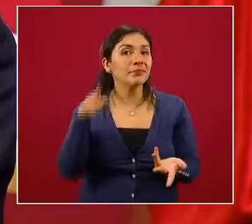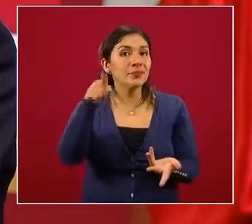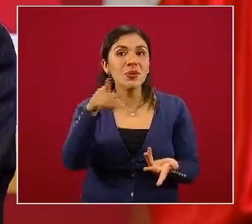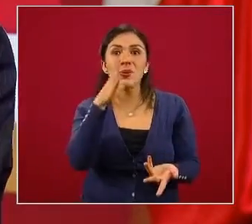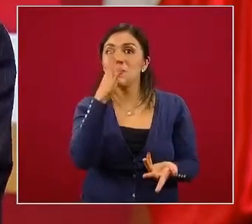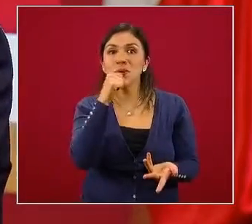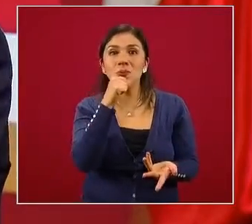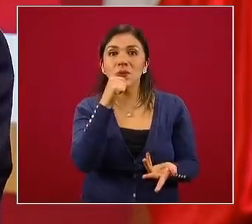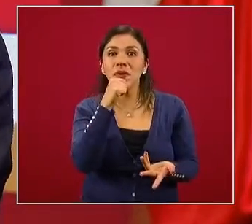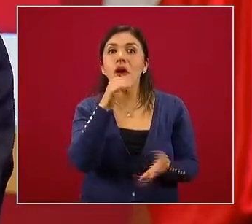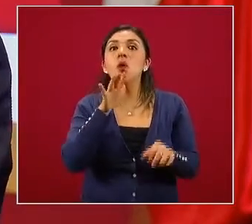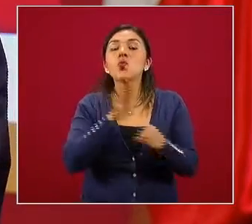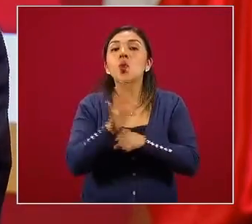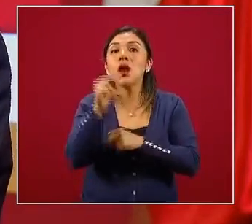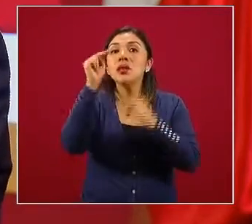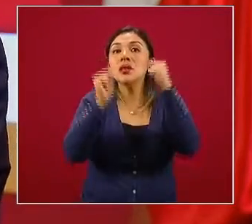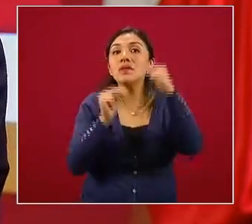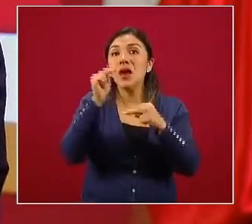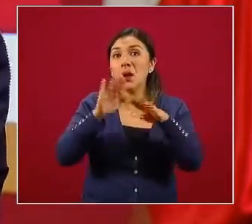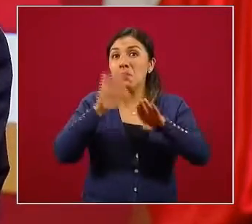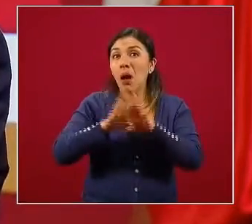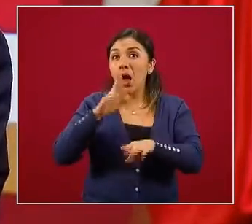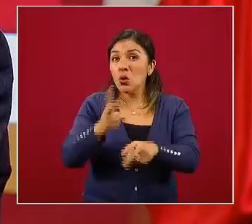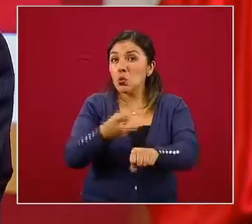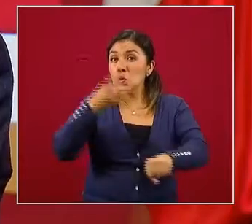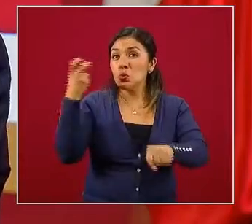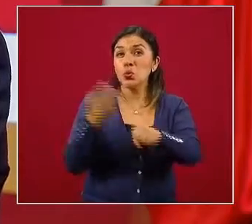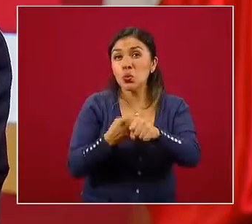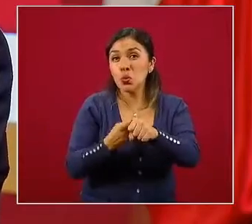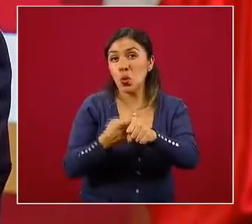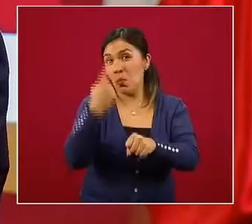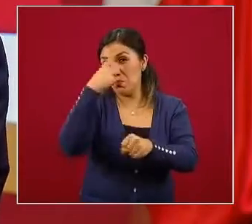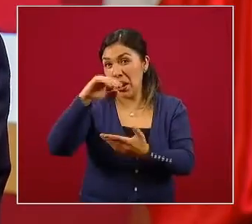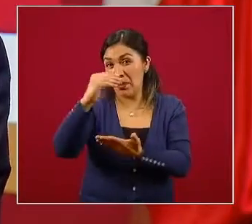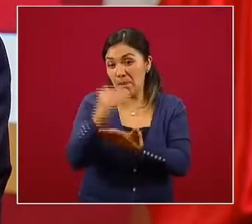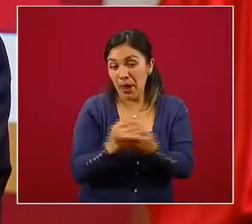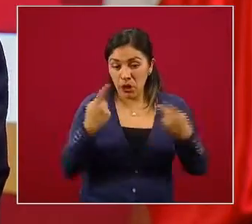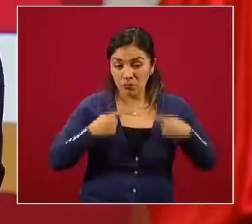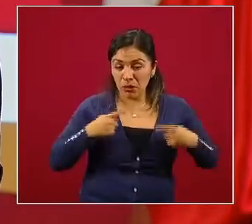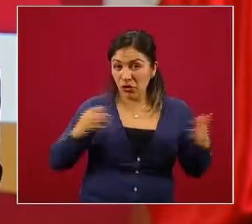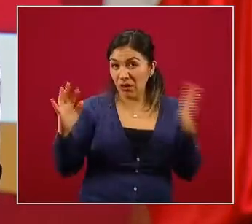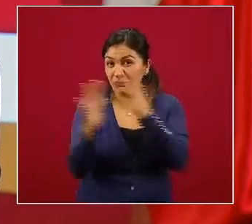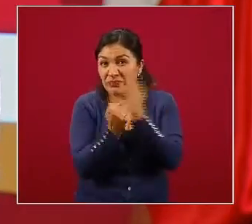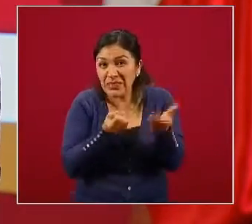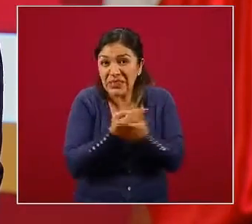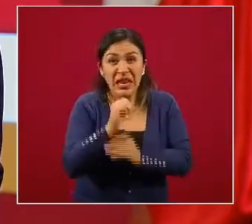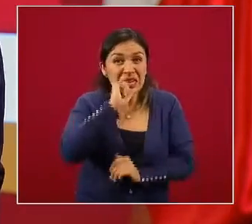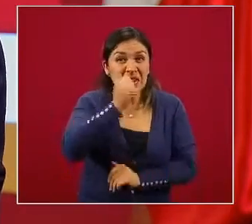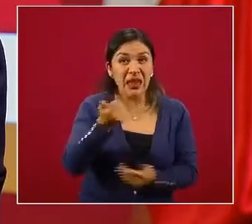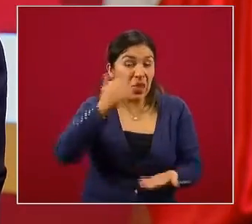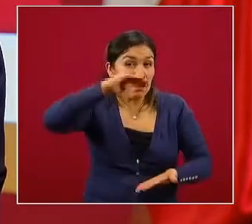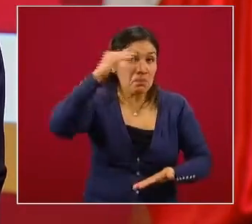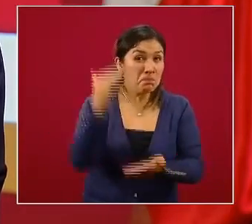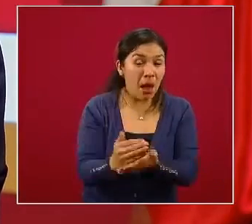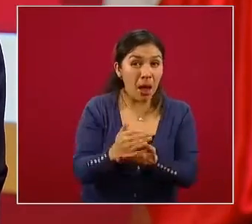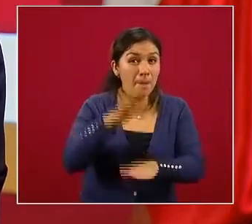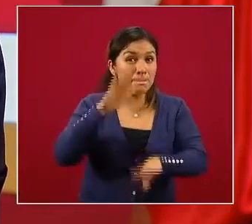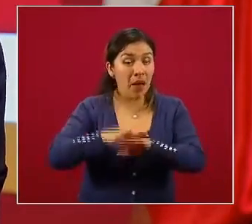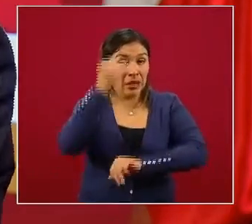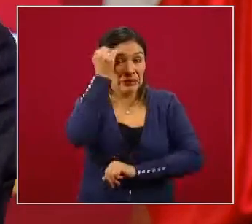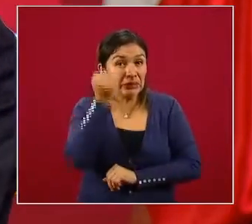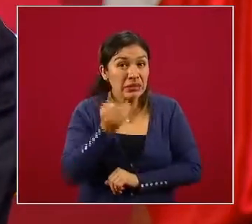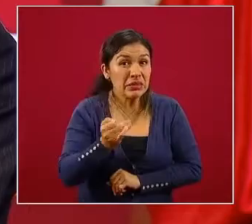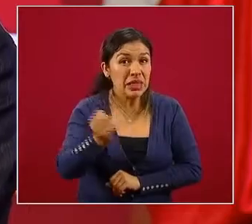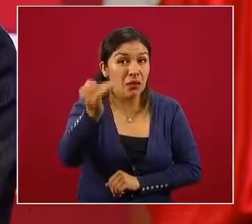pueden mantener un nivel extremadamente intenso de reducción de la movilidad en forma permanente y